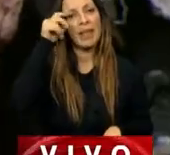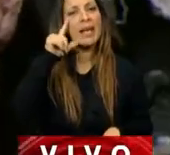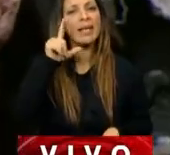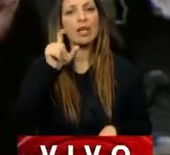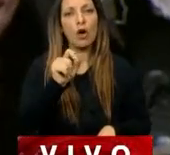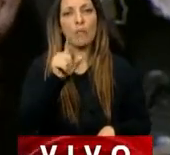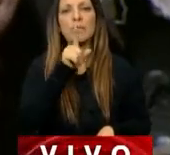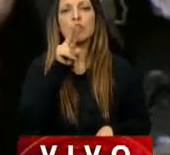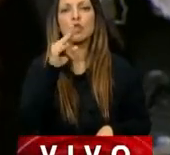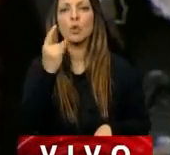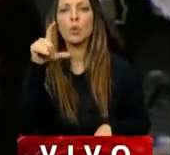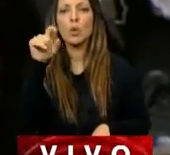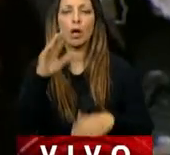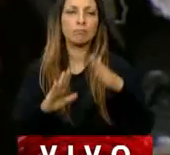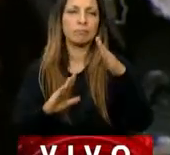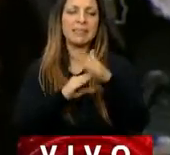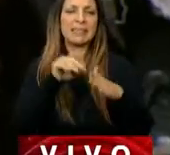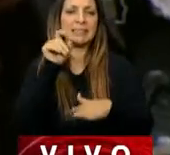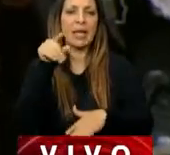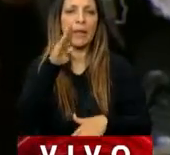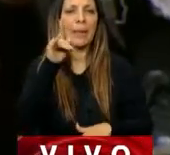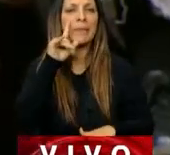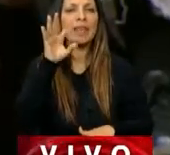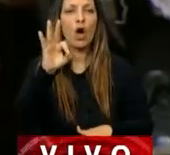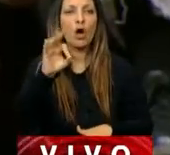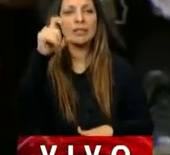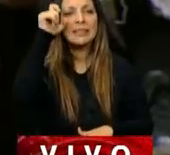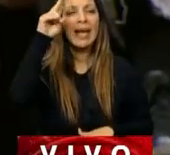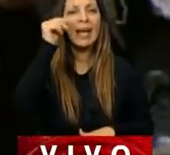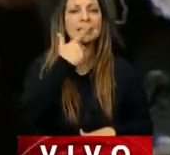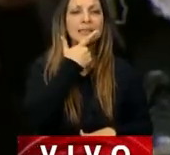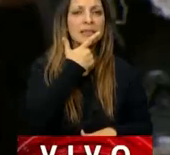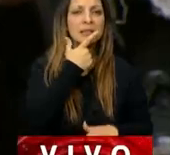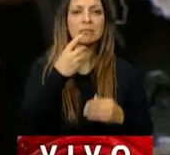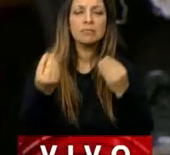es el CEO de Bioceres, como dijo la diputada propinante, e hijo